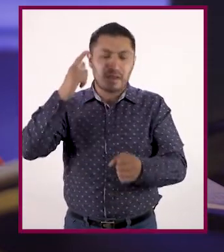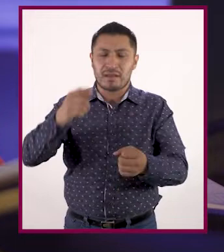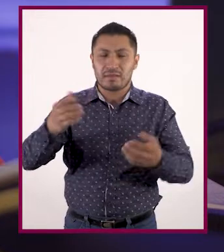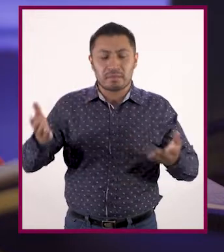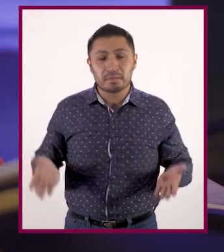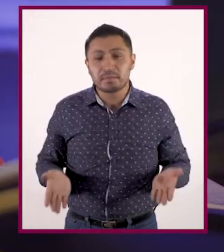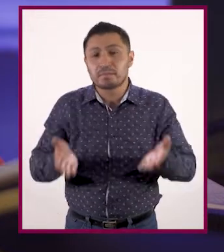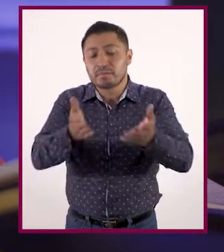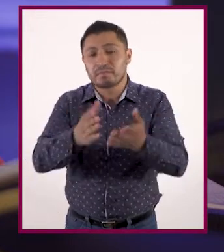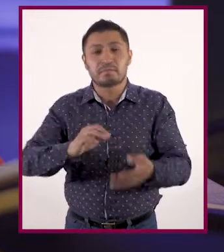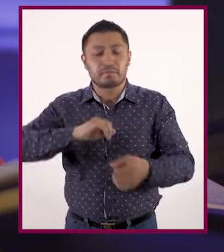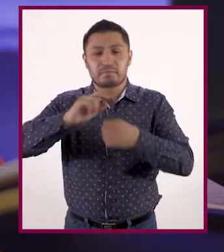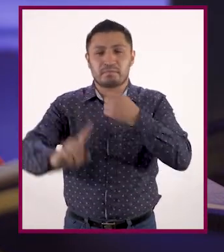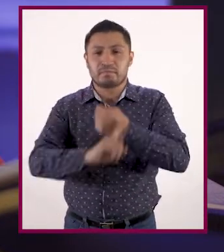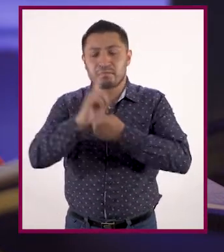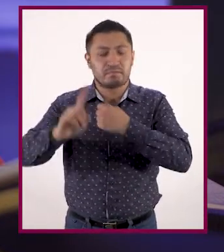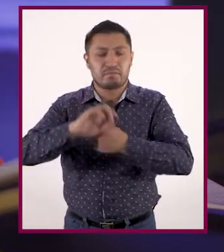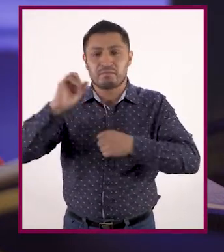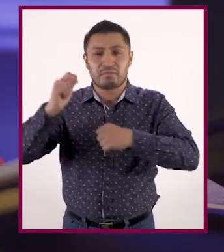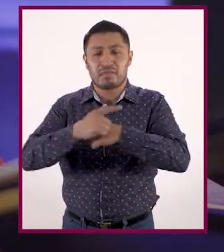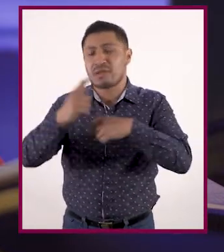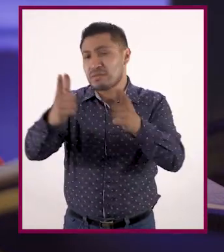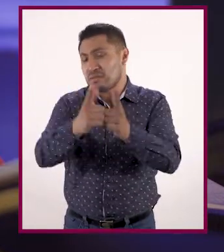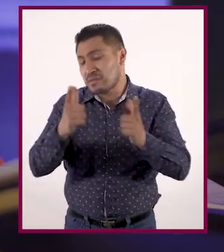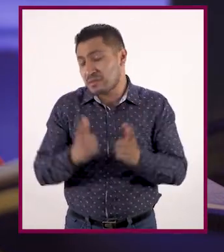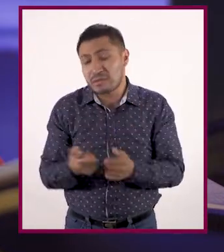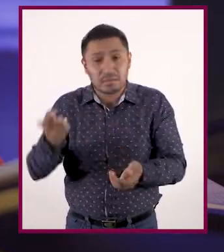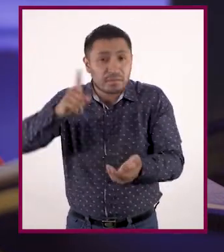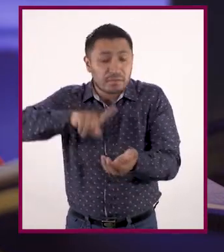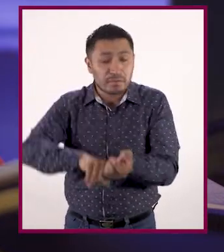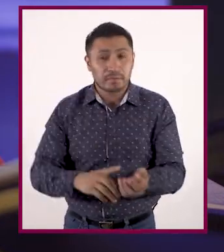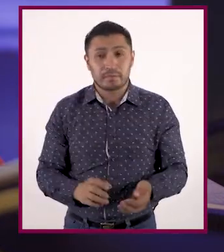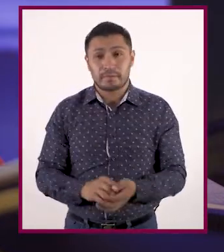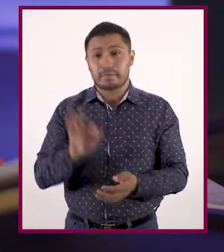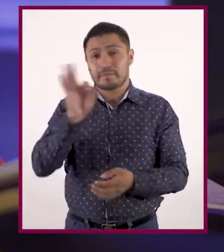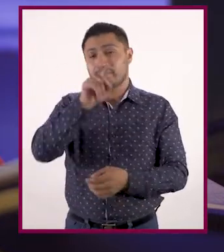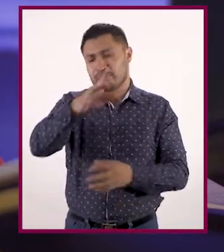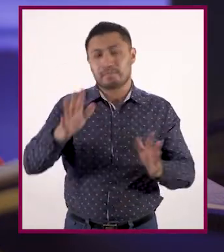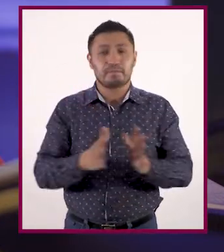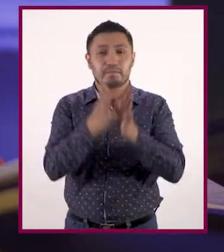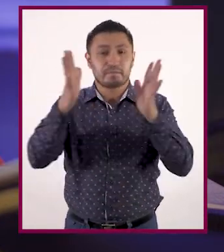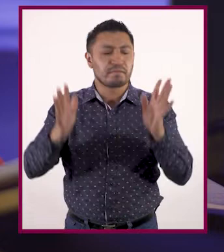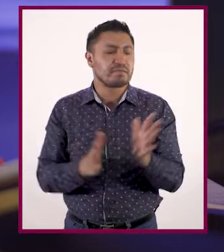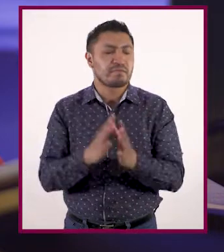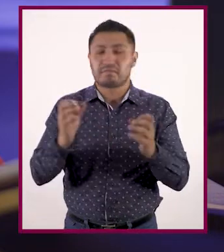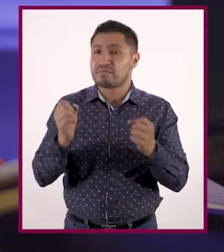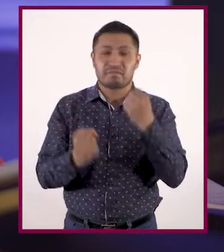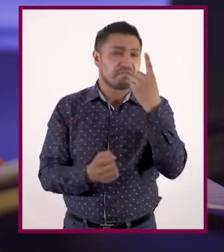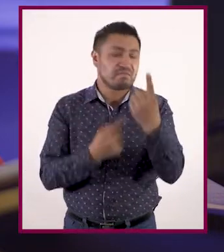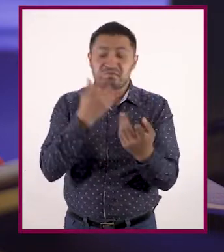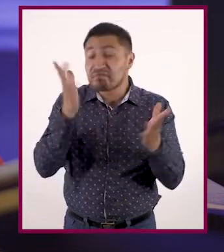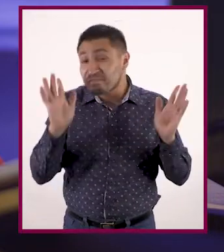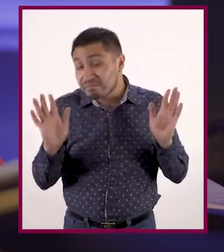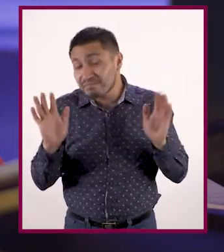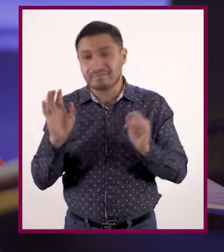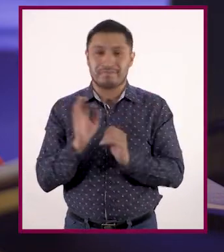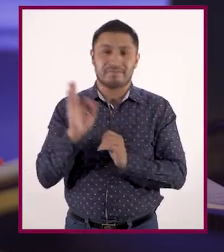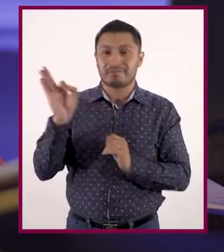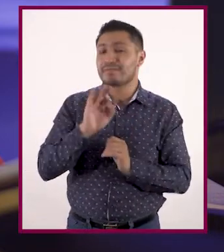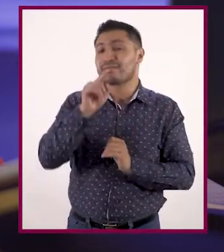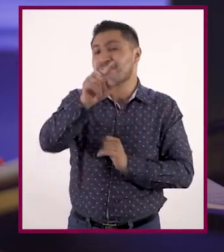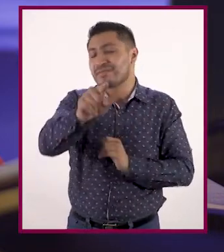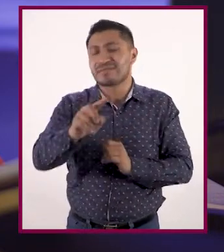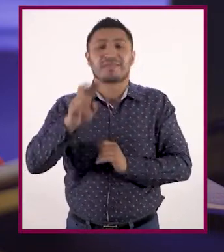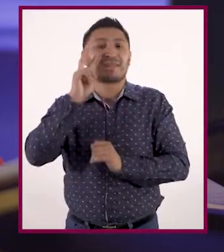problemática que algún grupo enfrenta tal vez hayas participado en alguna con tus compañeras y compañeros de la escuela seguramente te has